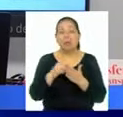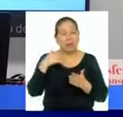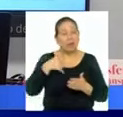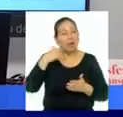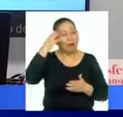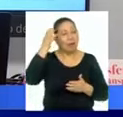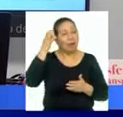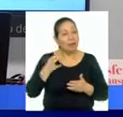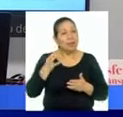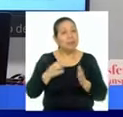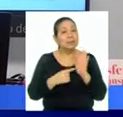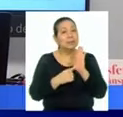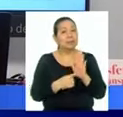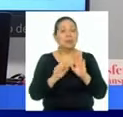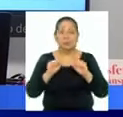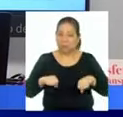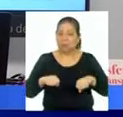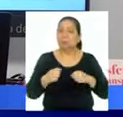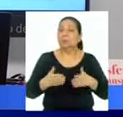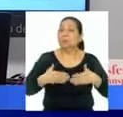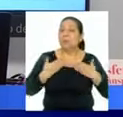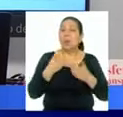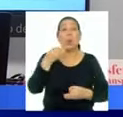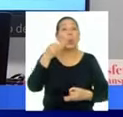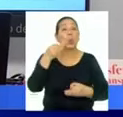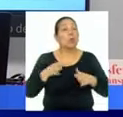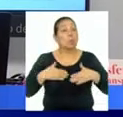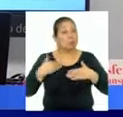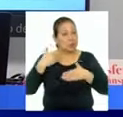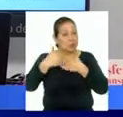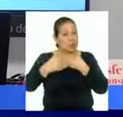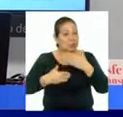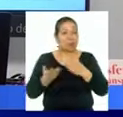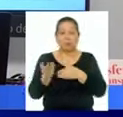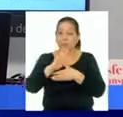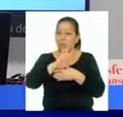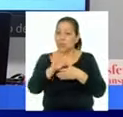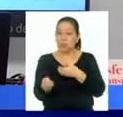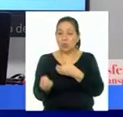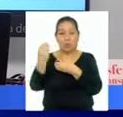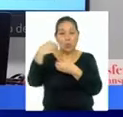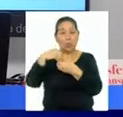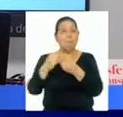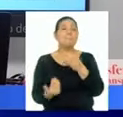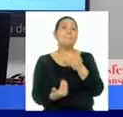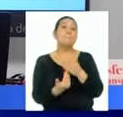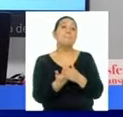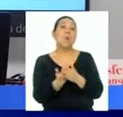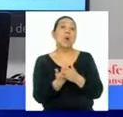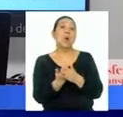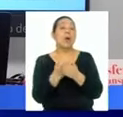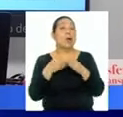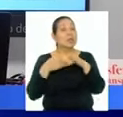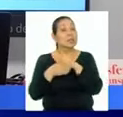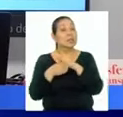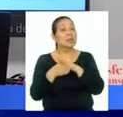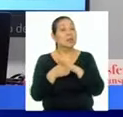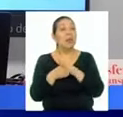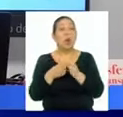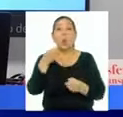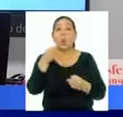yo refleja la posibilidad de que la justicia pueda avanzar en integridad, en modernización y en acceso a la